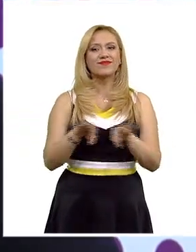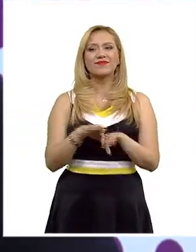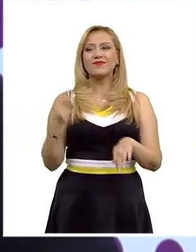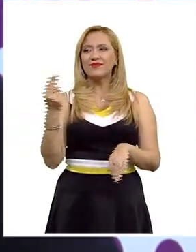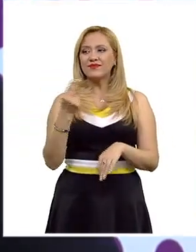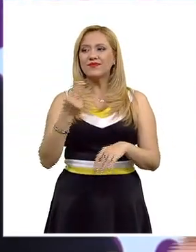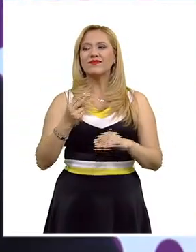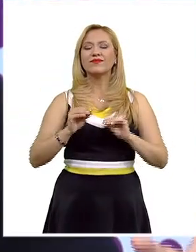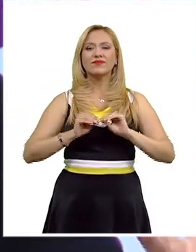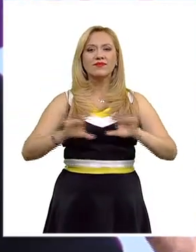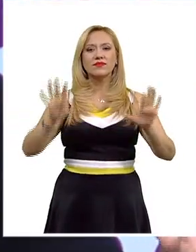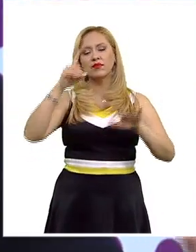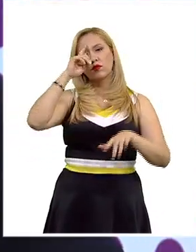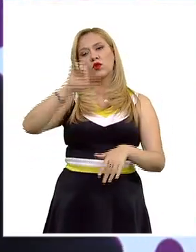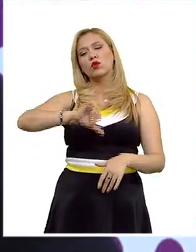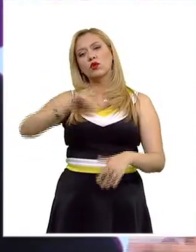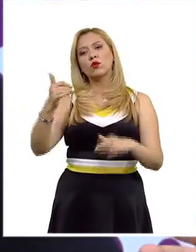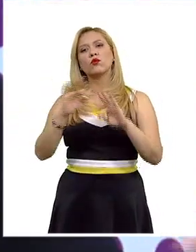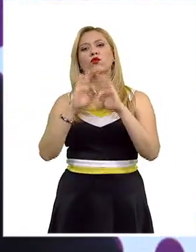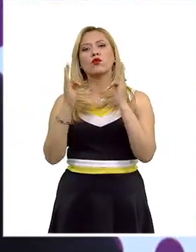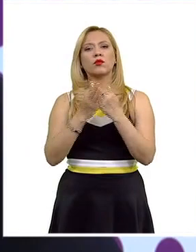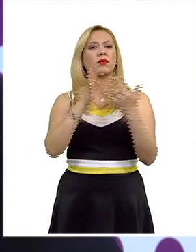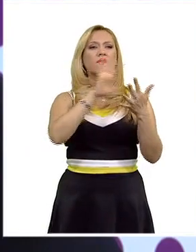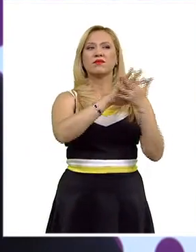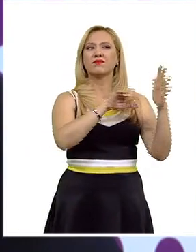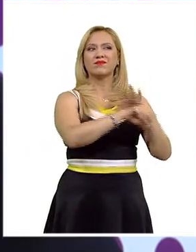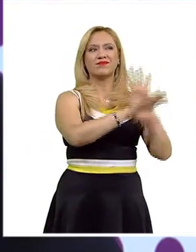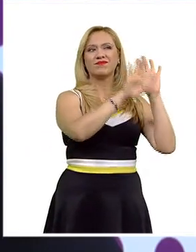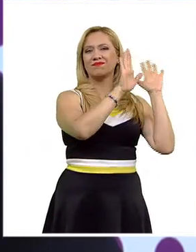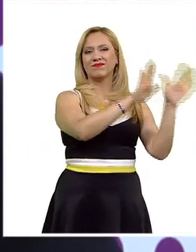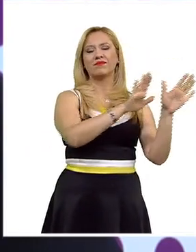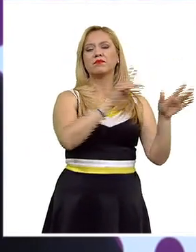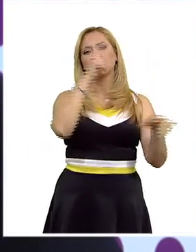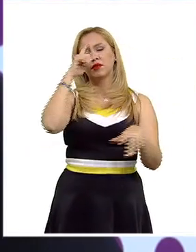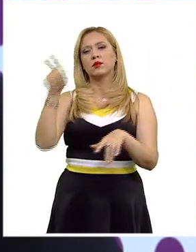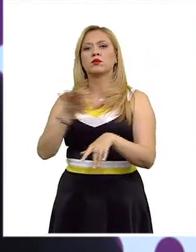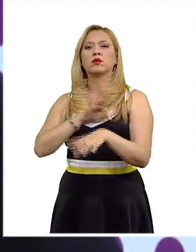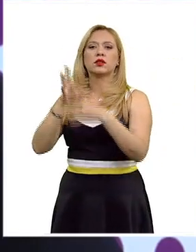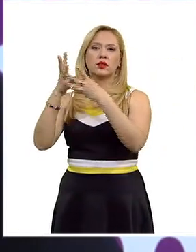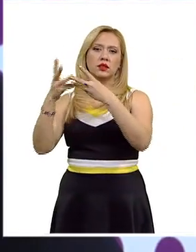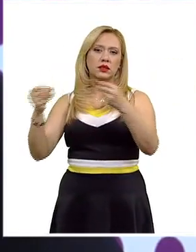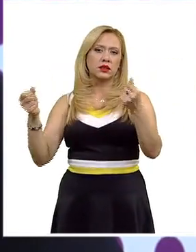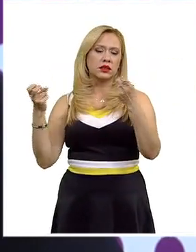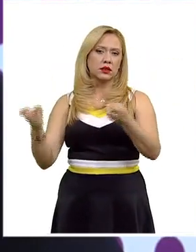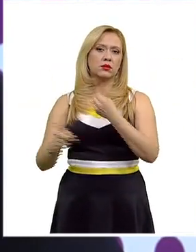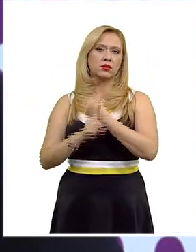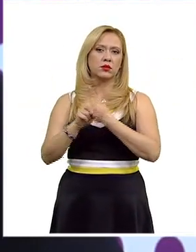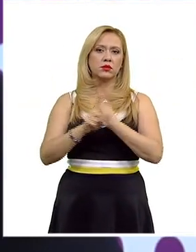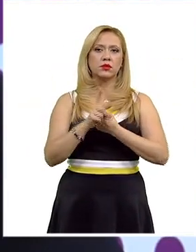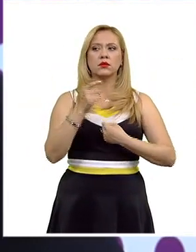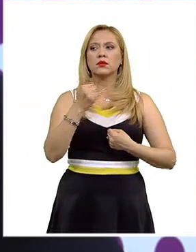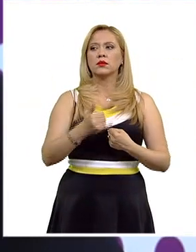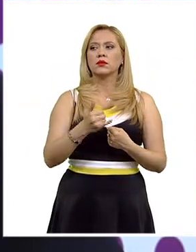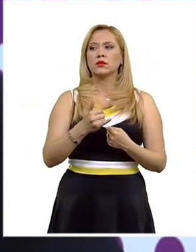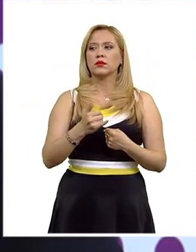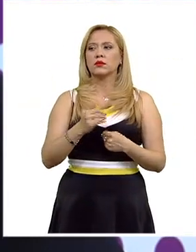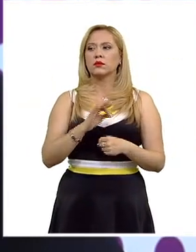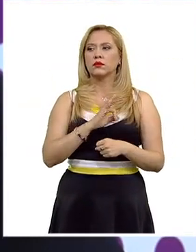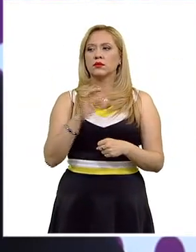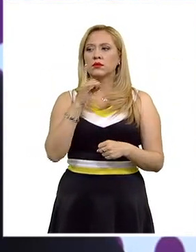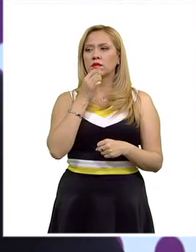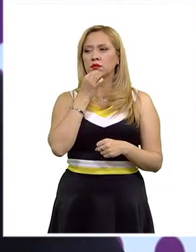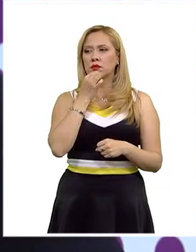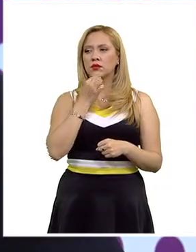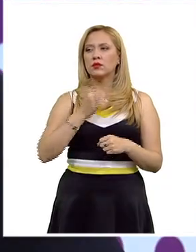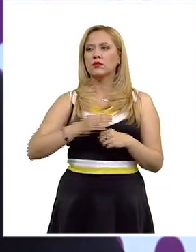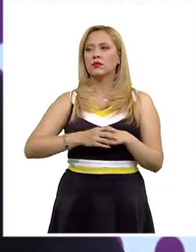que promovamos mecanismos alternativos a lo penal para que podamos resolver este problema. Y nada más, si todavía tenemos un